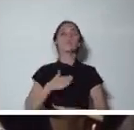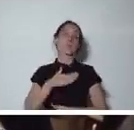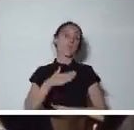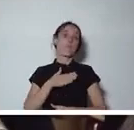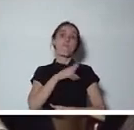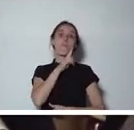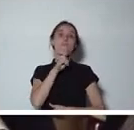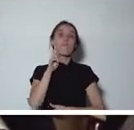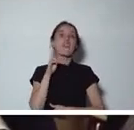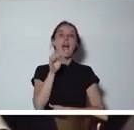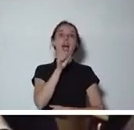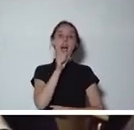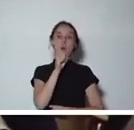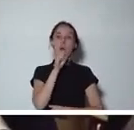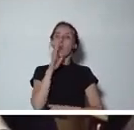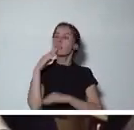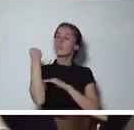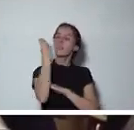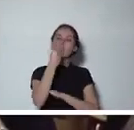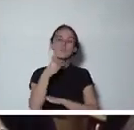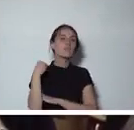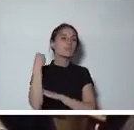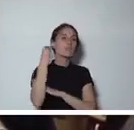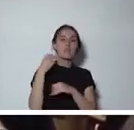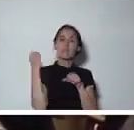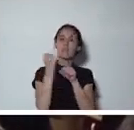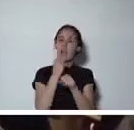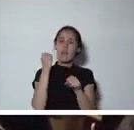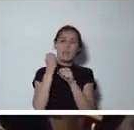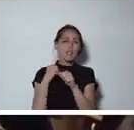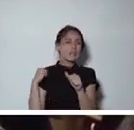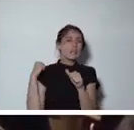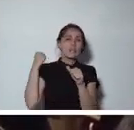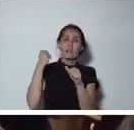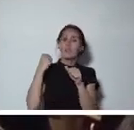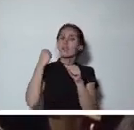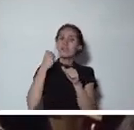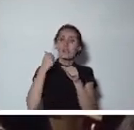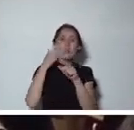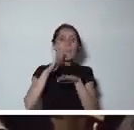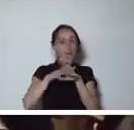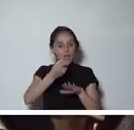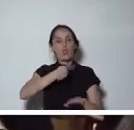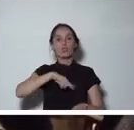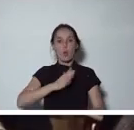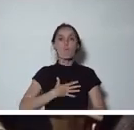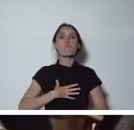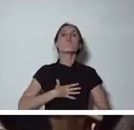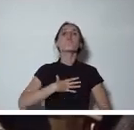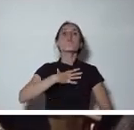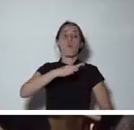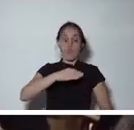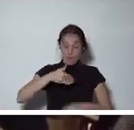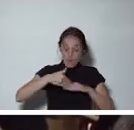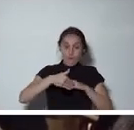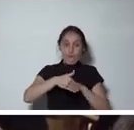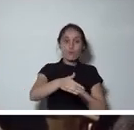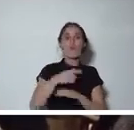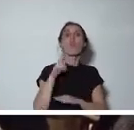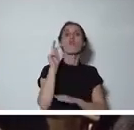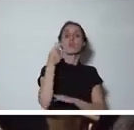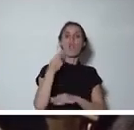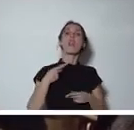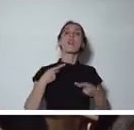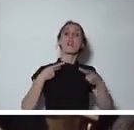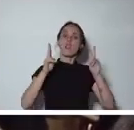han cuidado que han trabajado lo que no transcrito precisamente para que nosotros pudiéramos ser más libres y más felices sin pedir